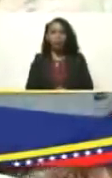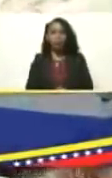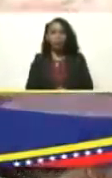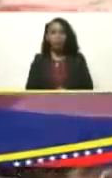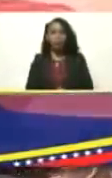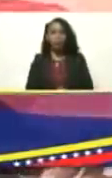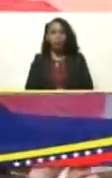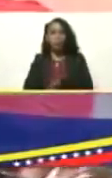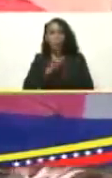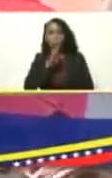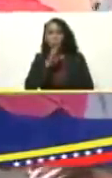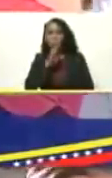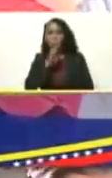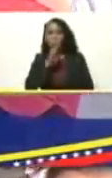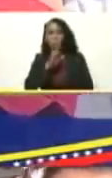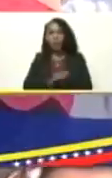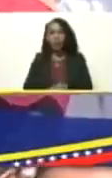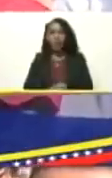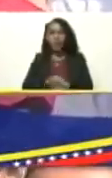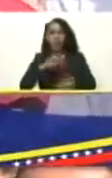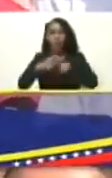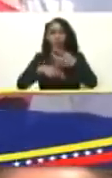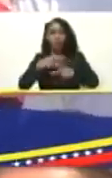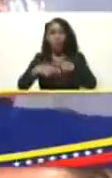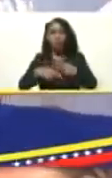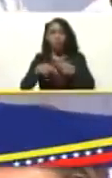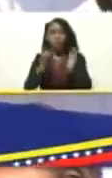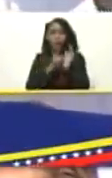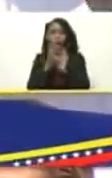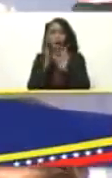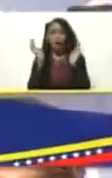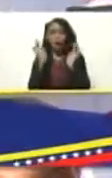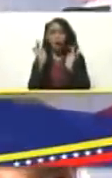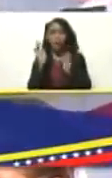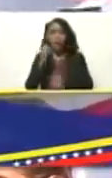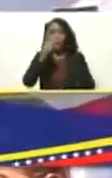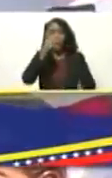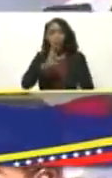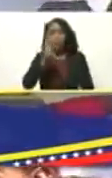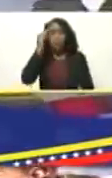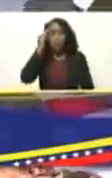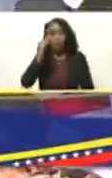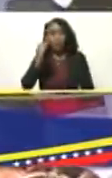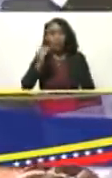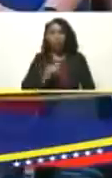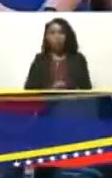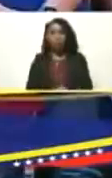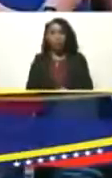fascista y de la Revolución de Abril cívico-militar.